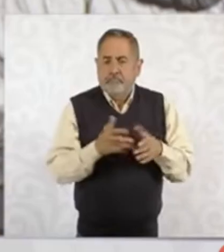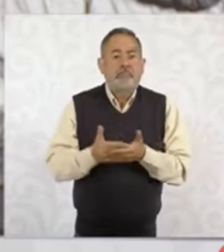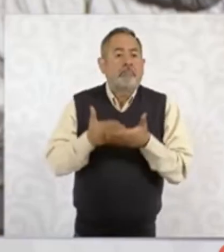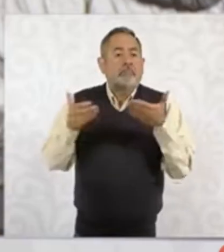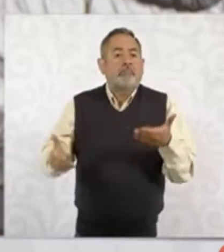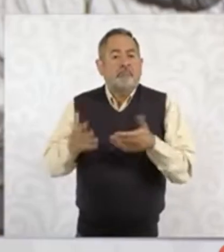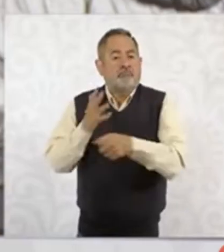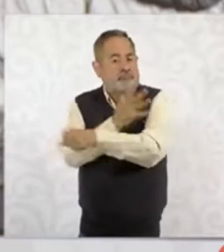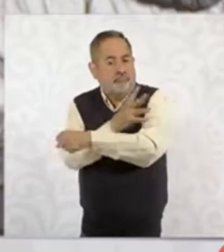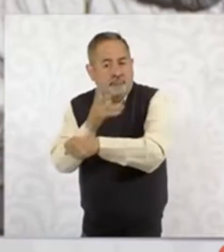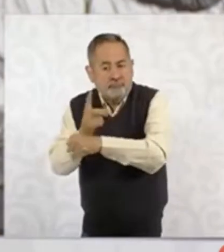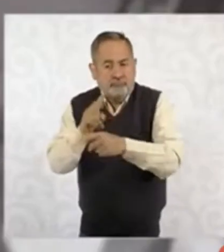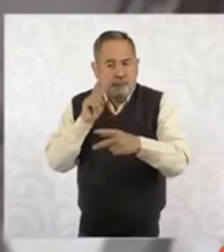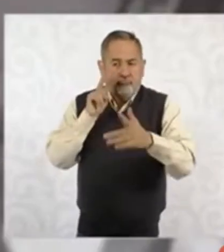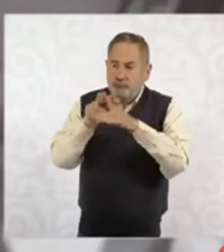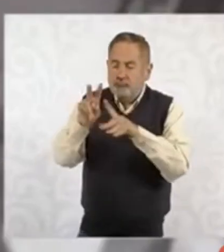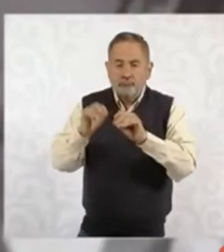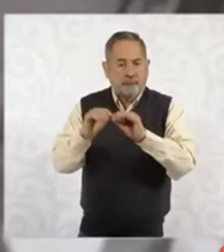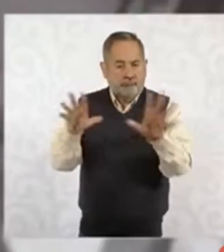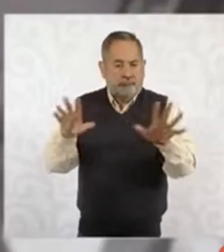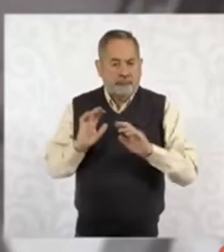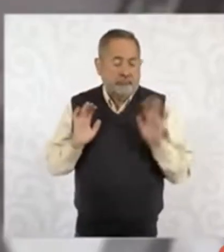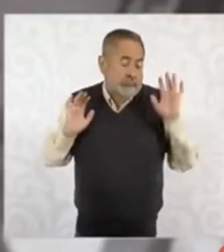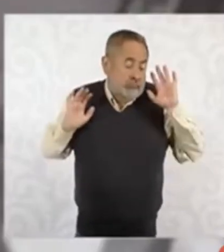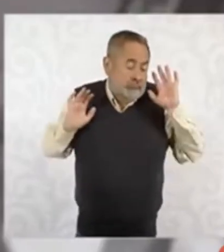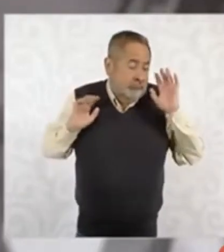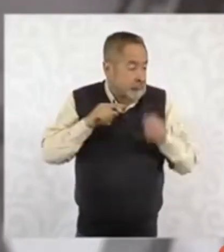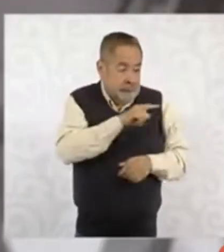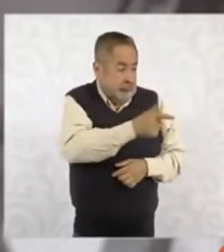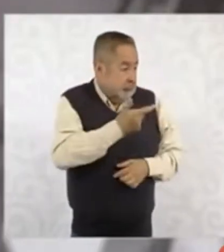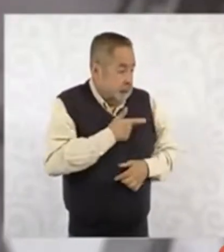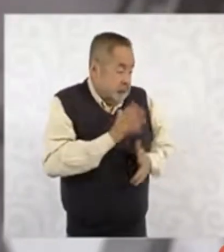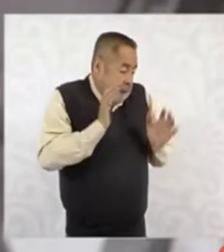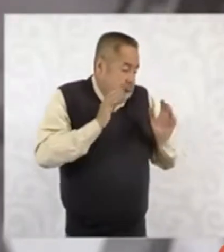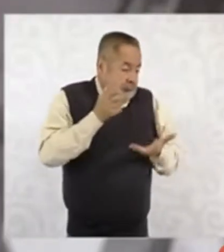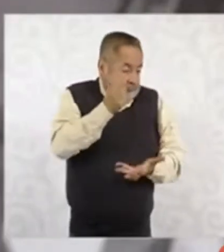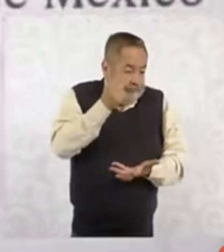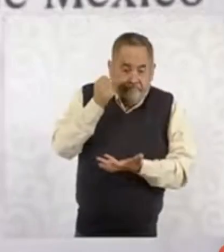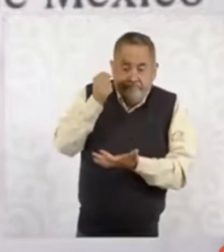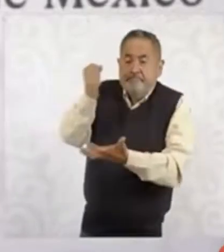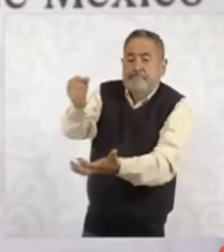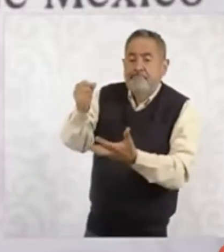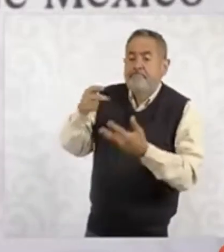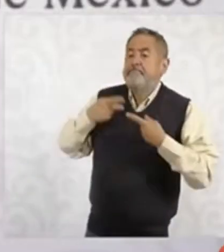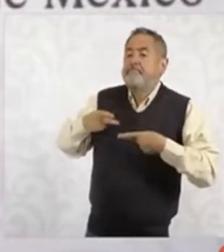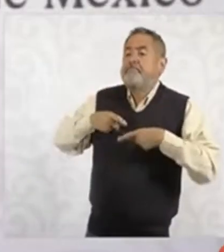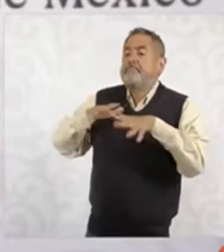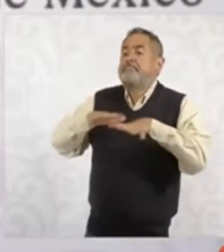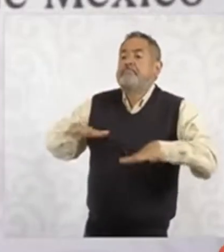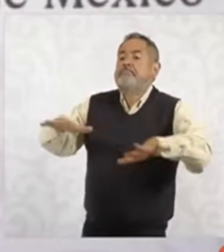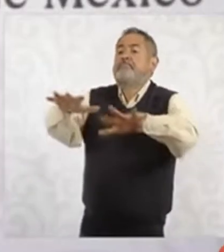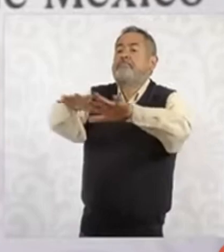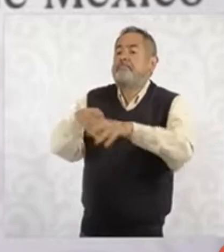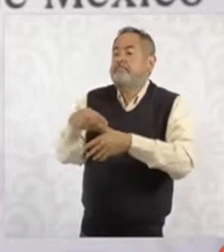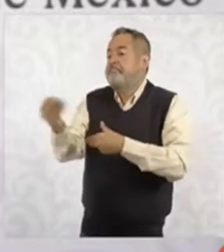no les guste, y lo que hay es recurso que se destina al pueblo de México. Y eso es lo que no